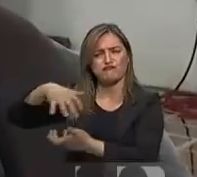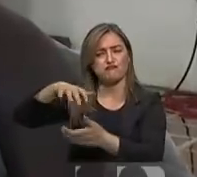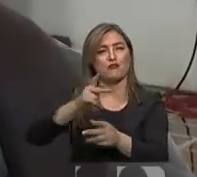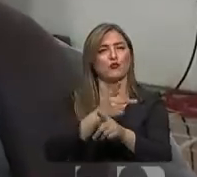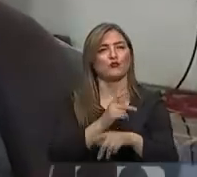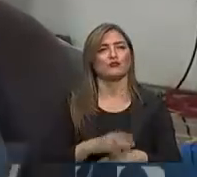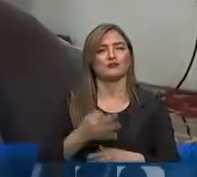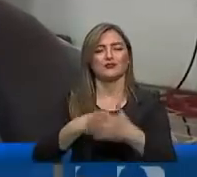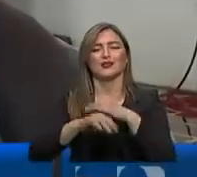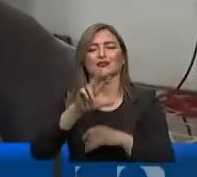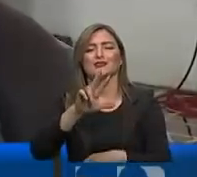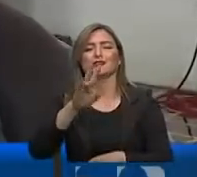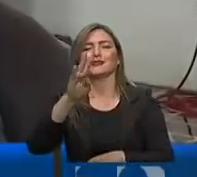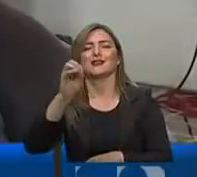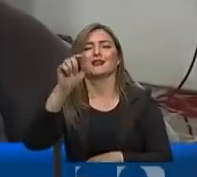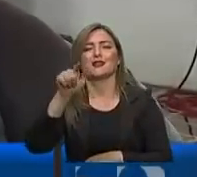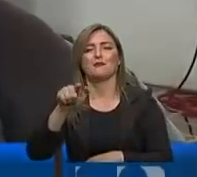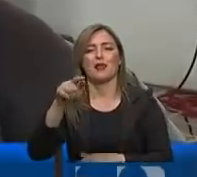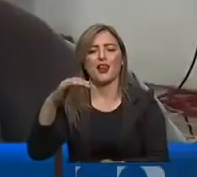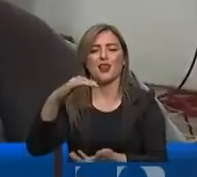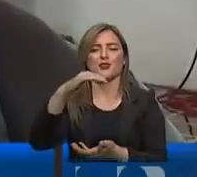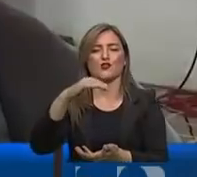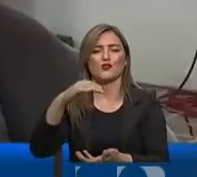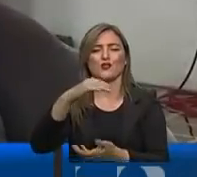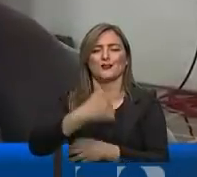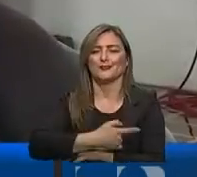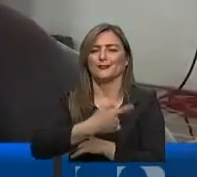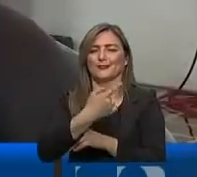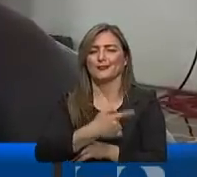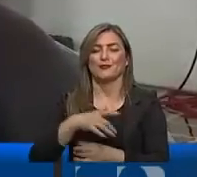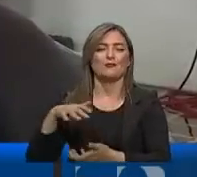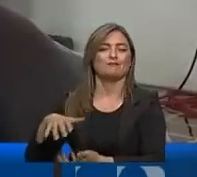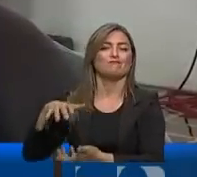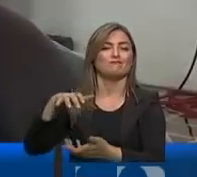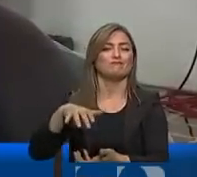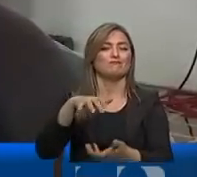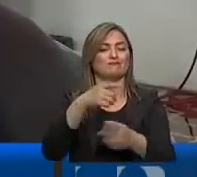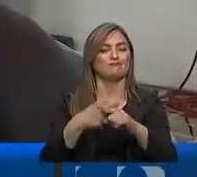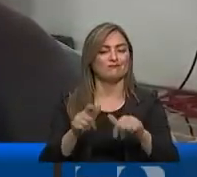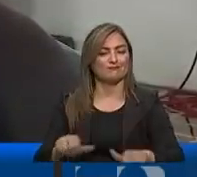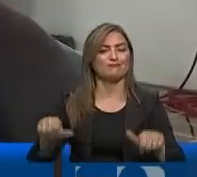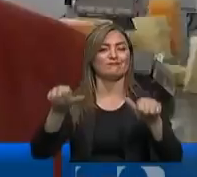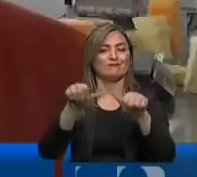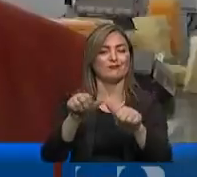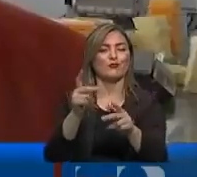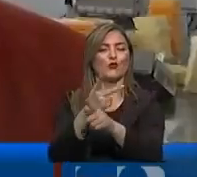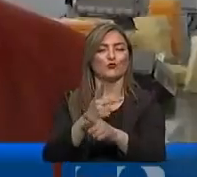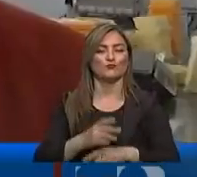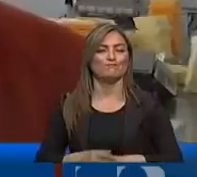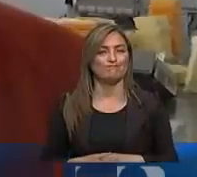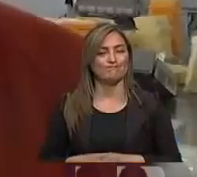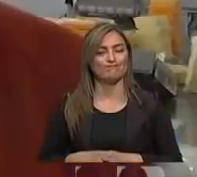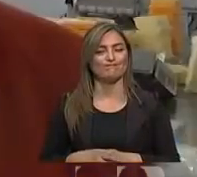Produce alrededor de 370 mil litros diarios que están distribuidos para diferentes áreas de producción.